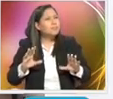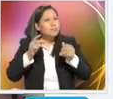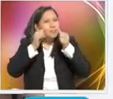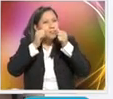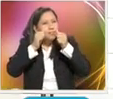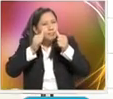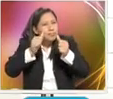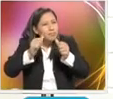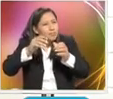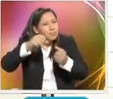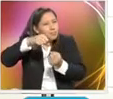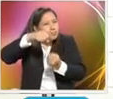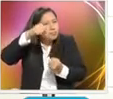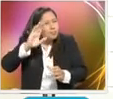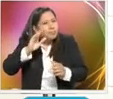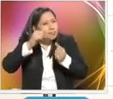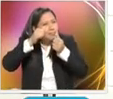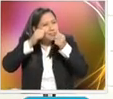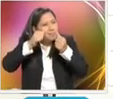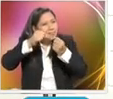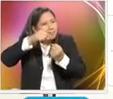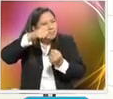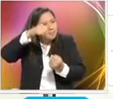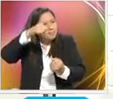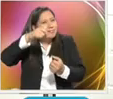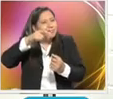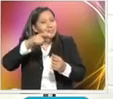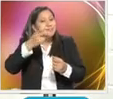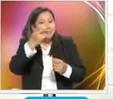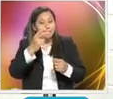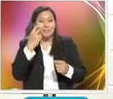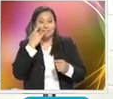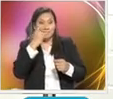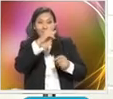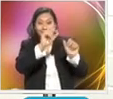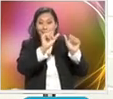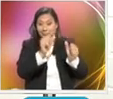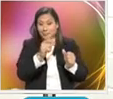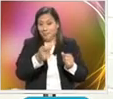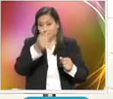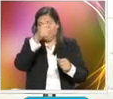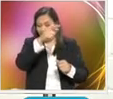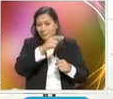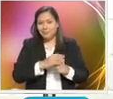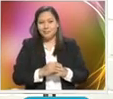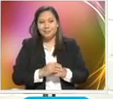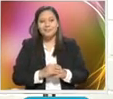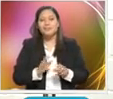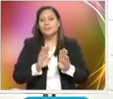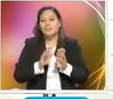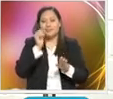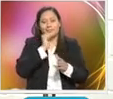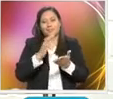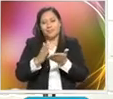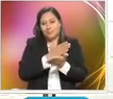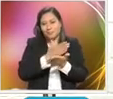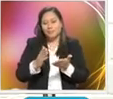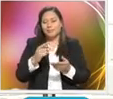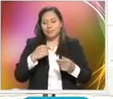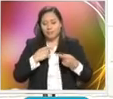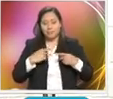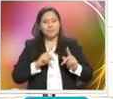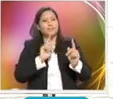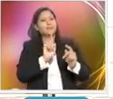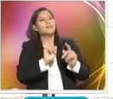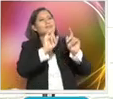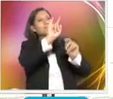experiencia interna. Y esto es raro verlo en una exposición de arte. Normalmente hay una separación entre el espectador y la